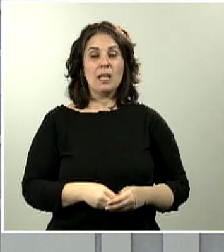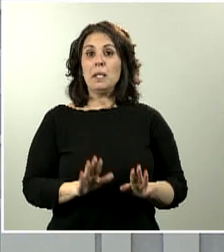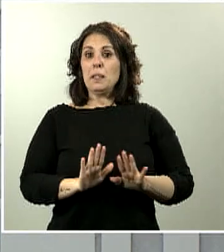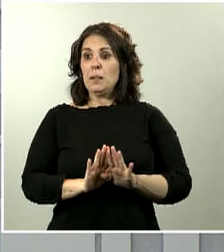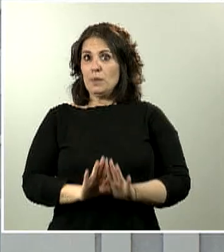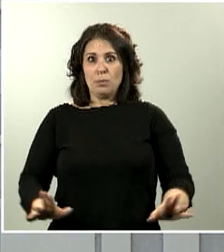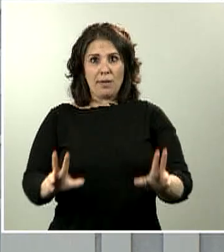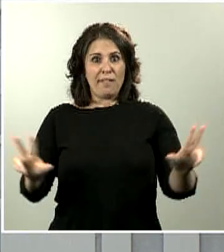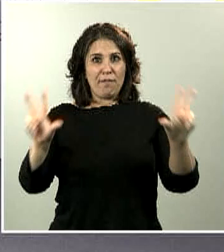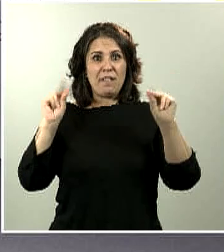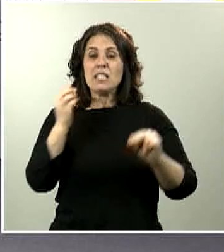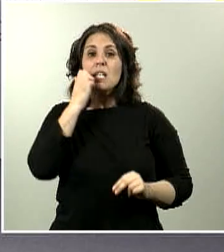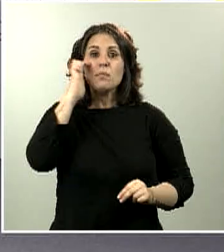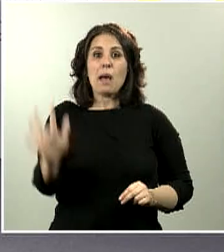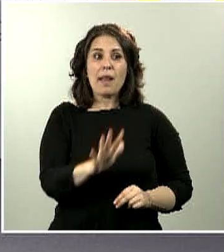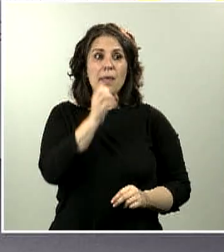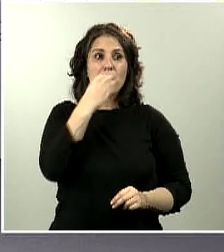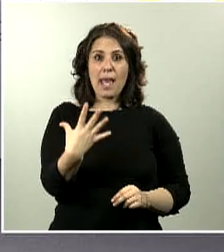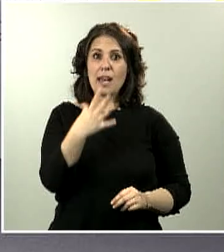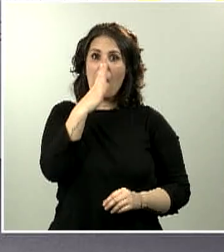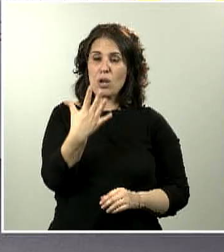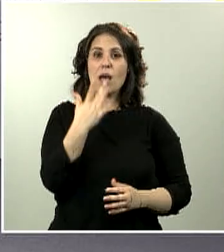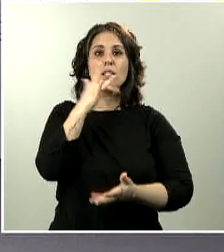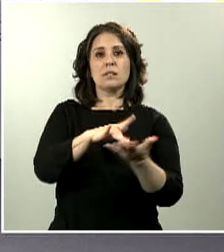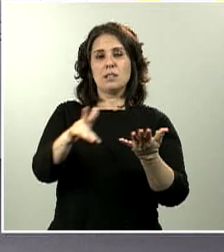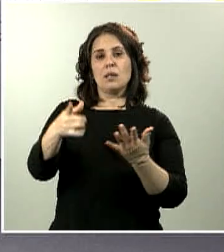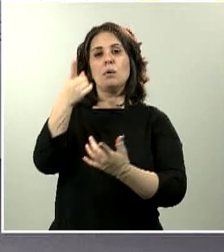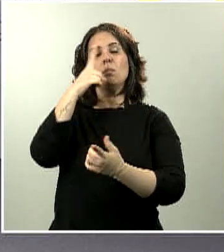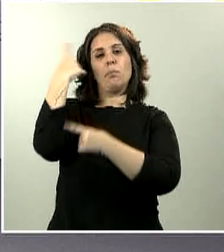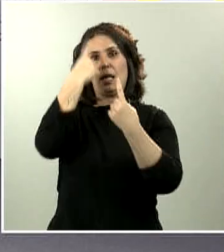parece, Miguel Ángel, pasamos ya al turno de preguntas y estamos a vuestra disposición.